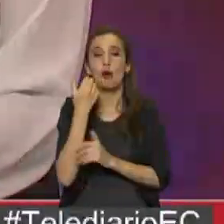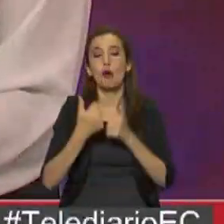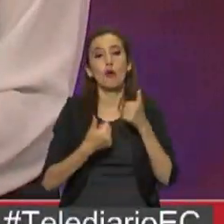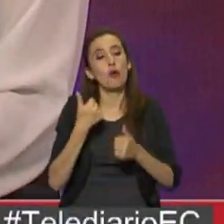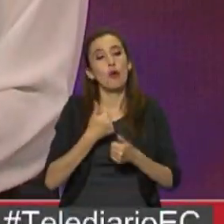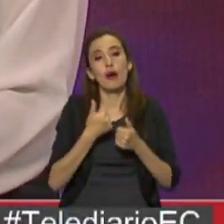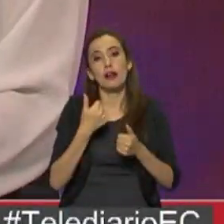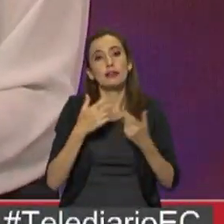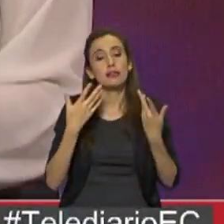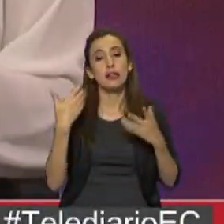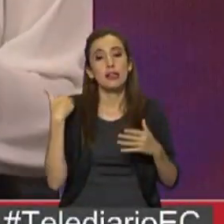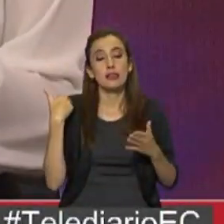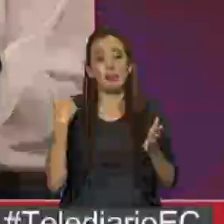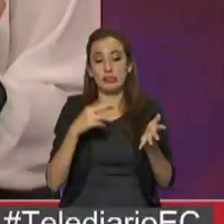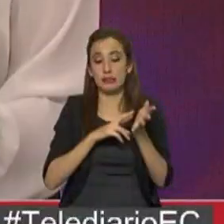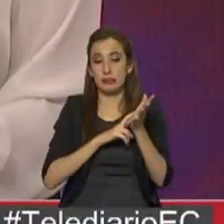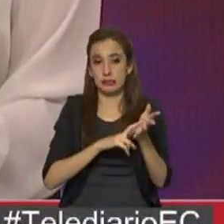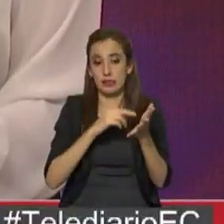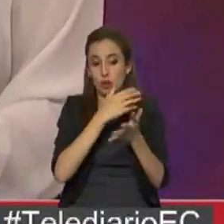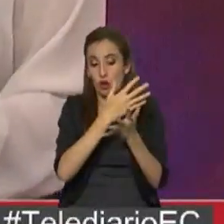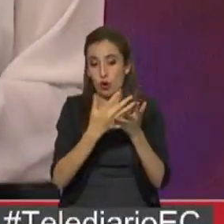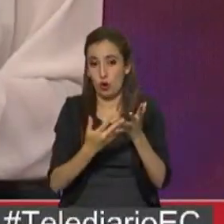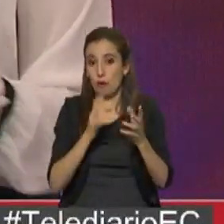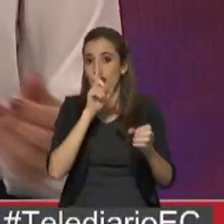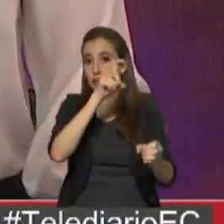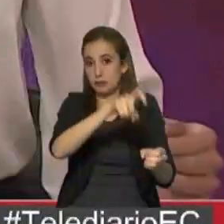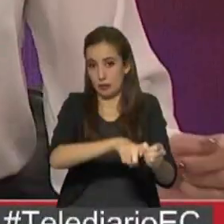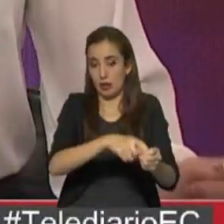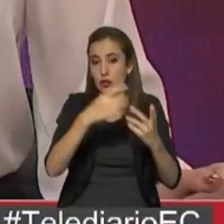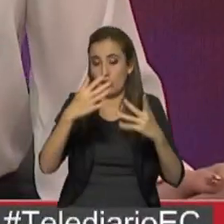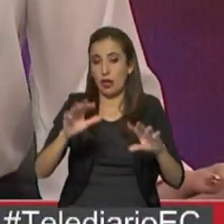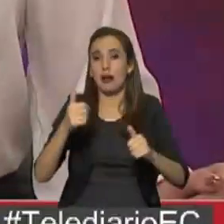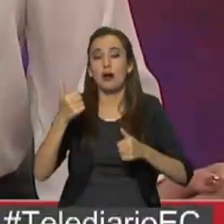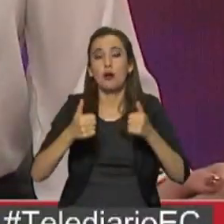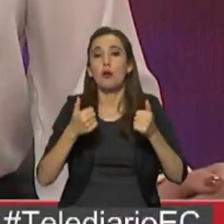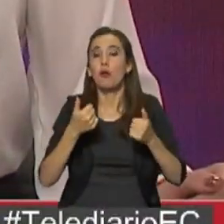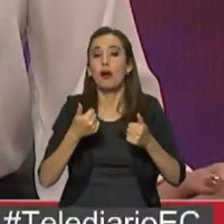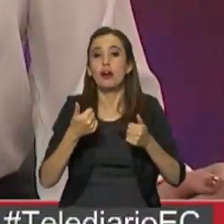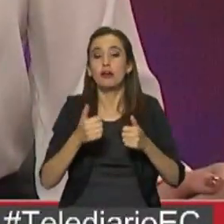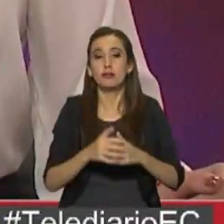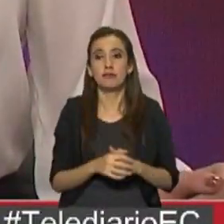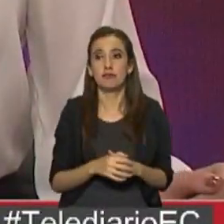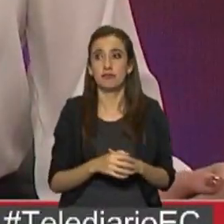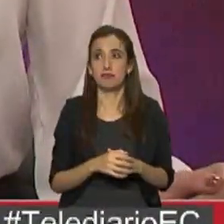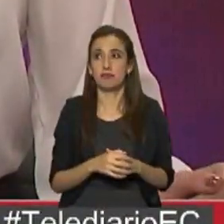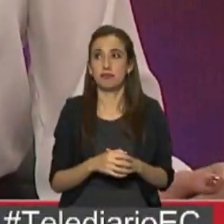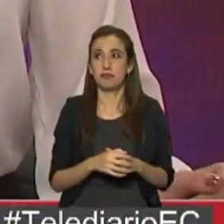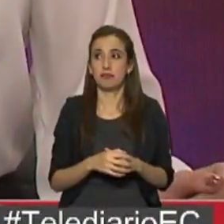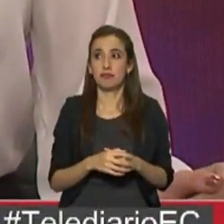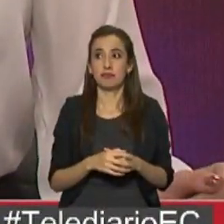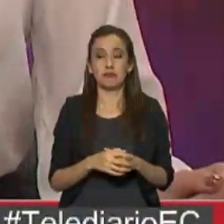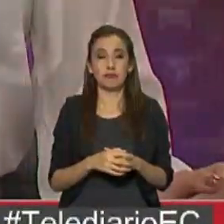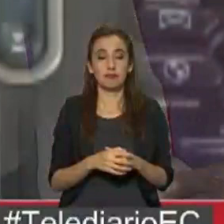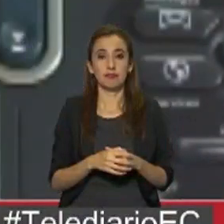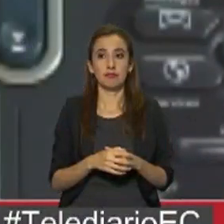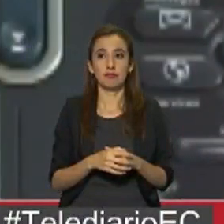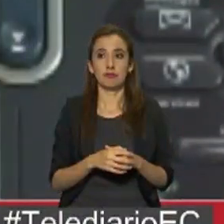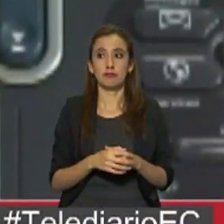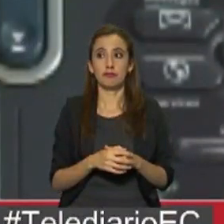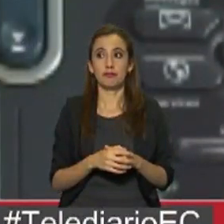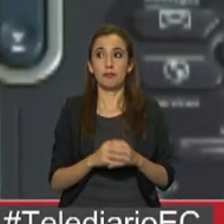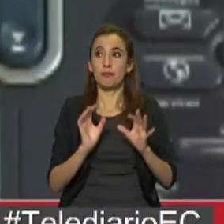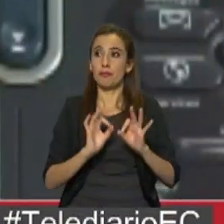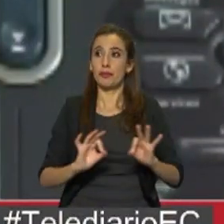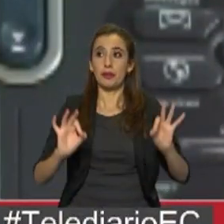respaldo que debería tener en su cuenta como afiliado para poder hacer uso de este dinero y básicamente los requisitos